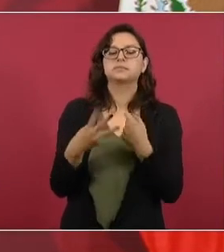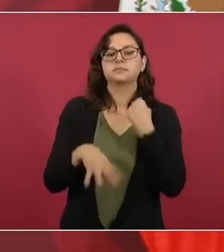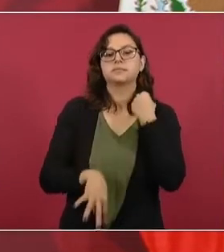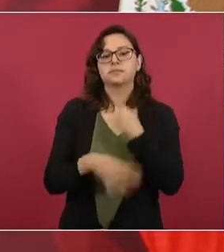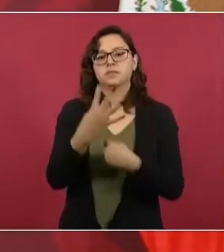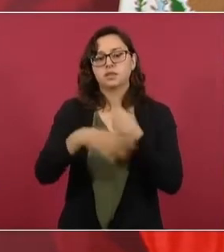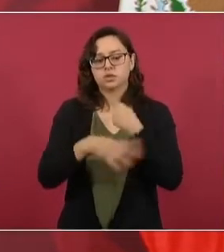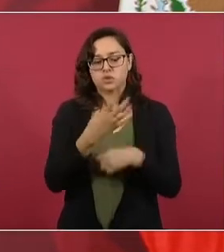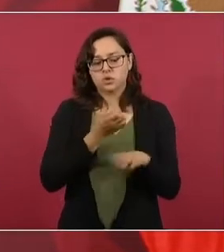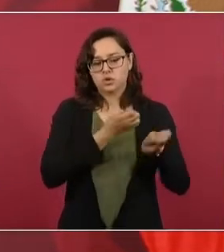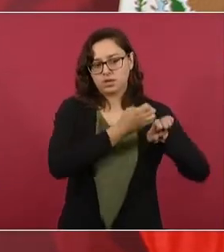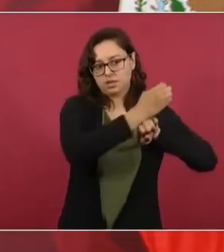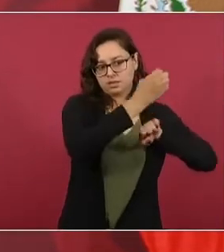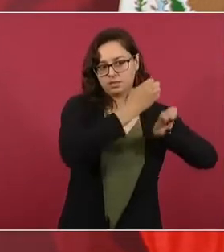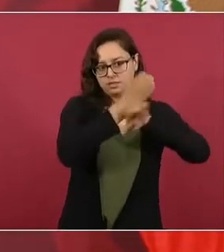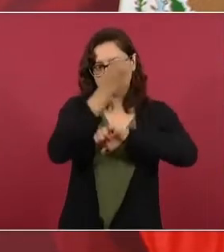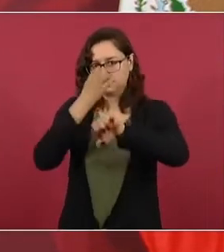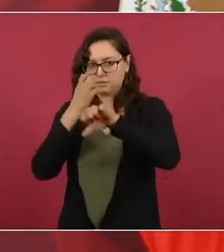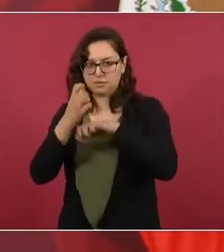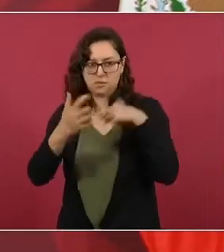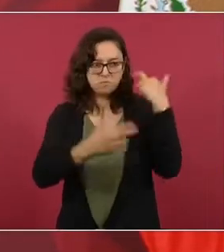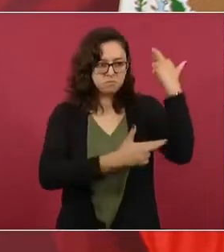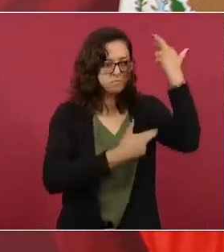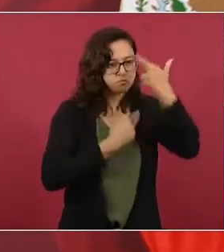un inventario